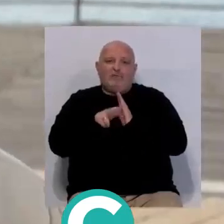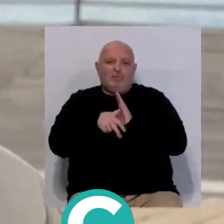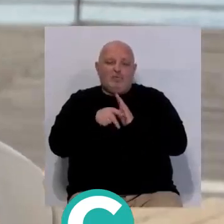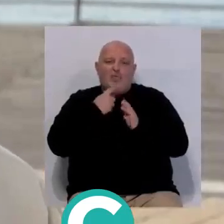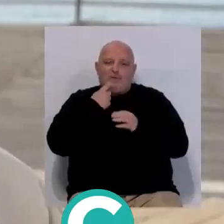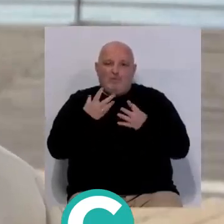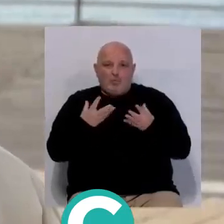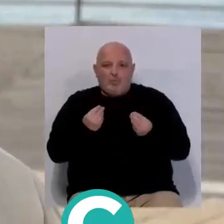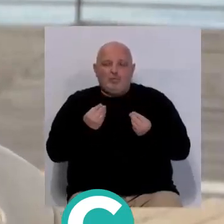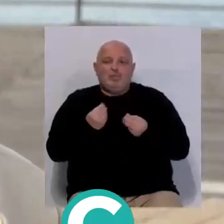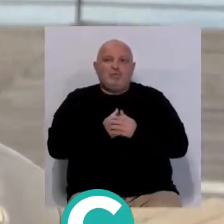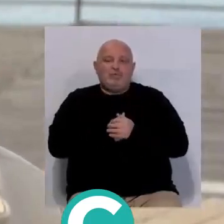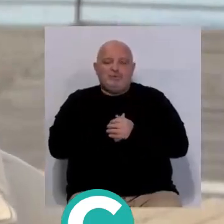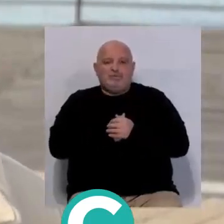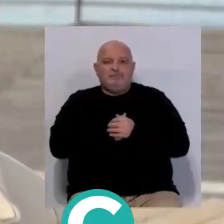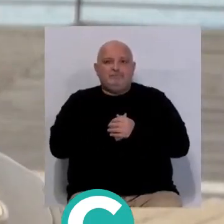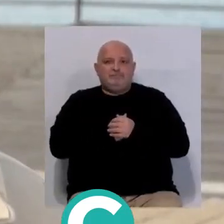cuesta mucho, pero